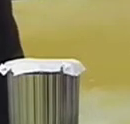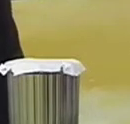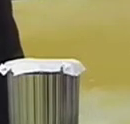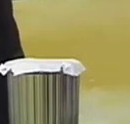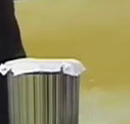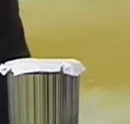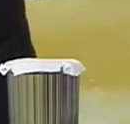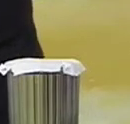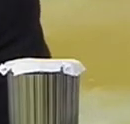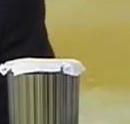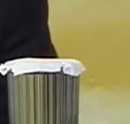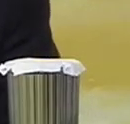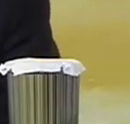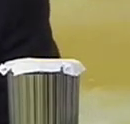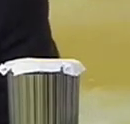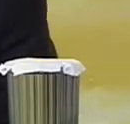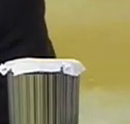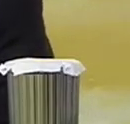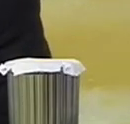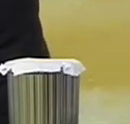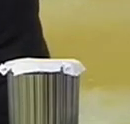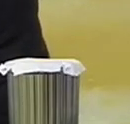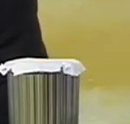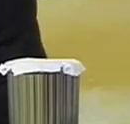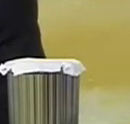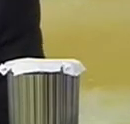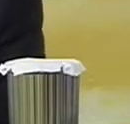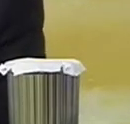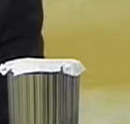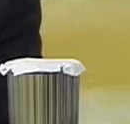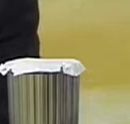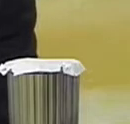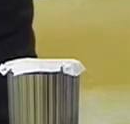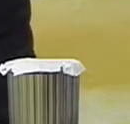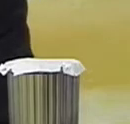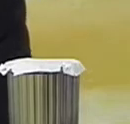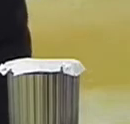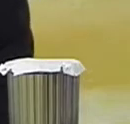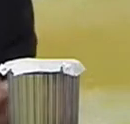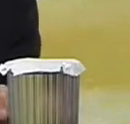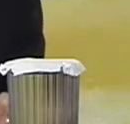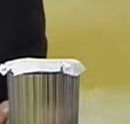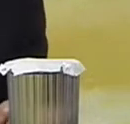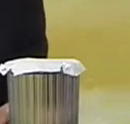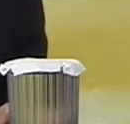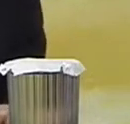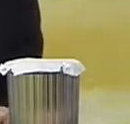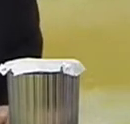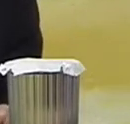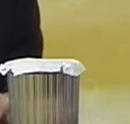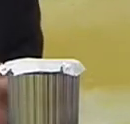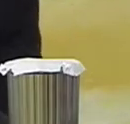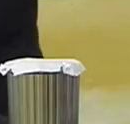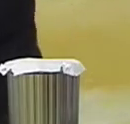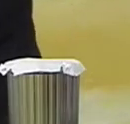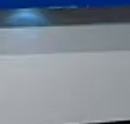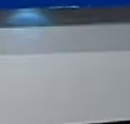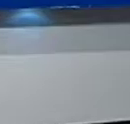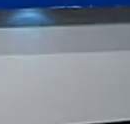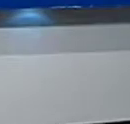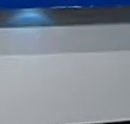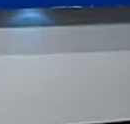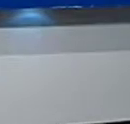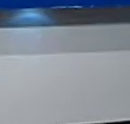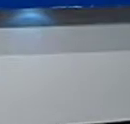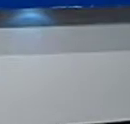leeremos hoy el estudio será desde el versículo 1 hasta el 25 maer bans nos da lectura La palabra de